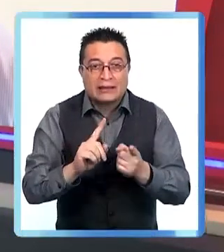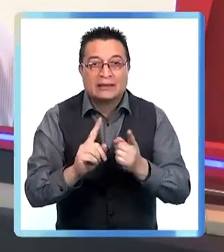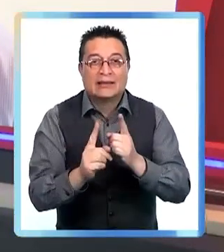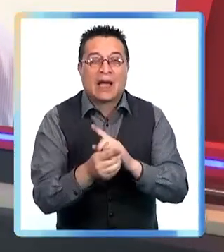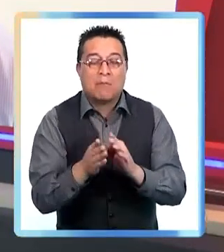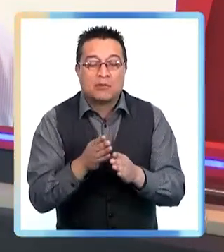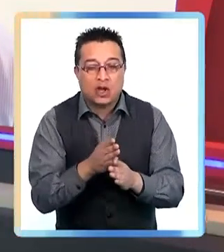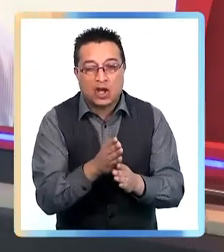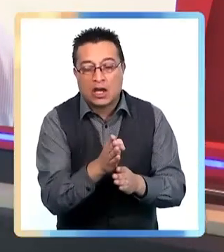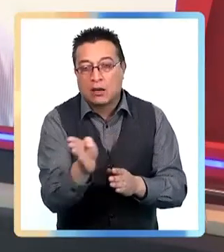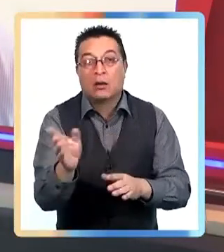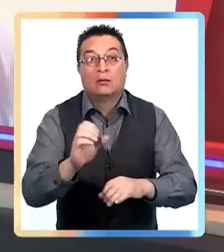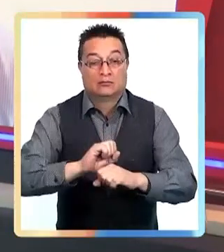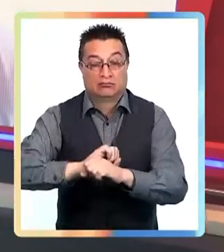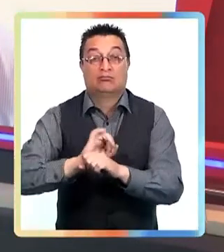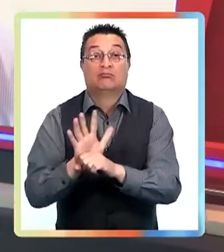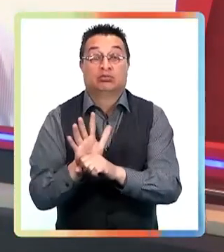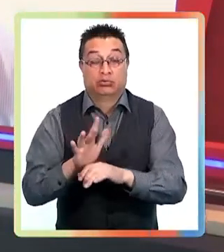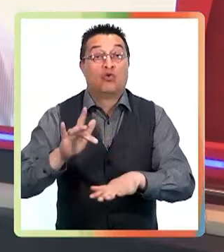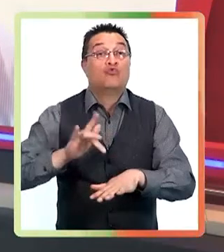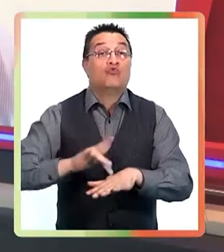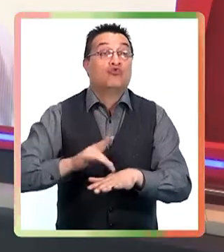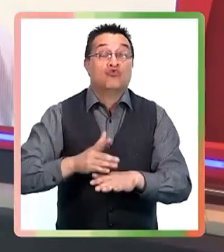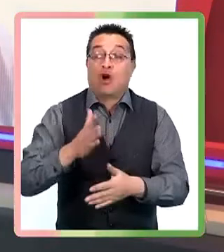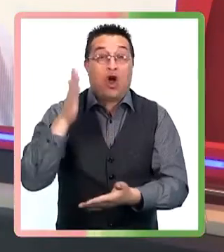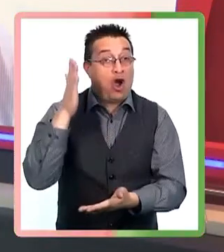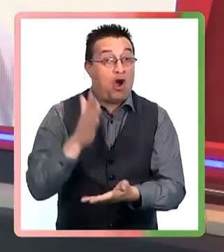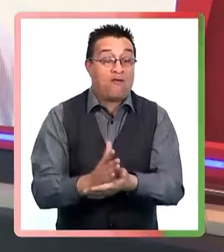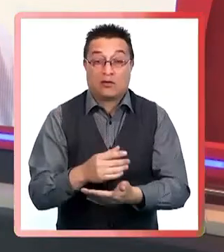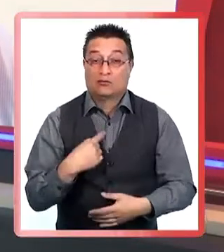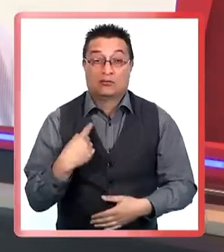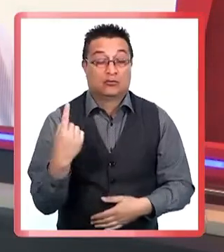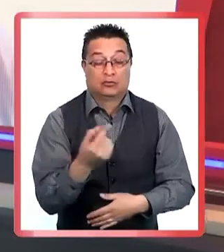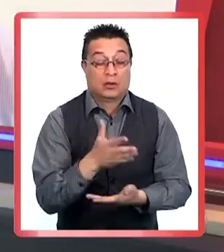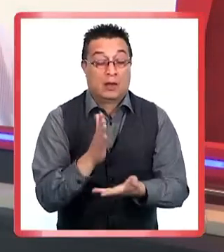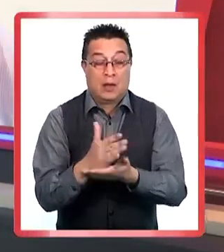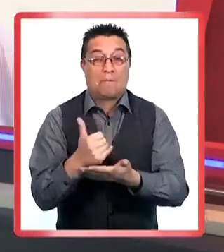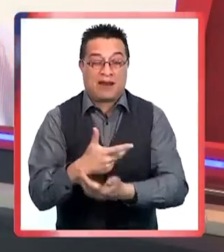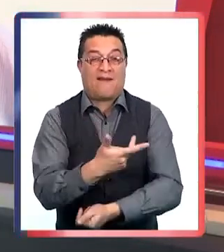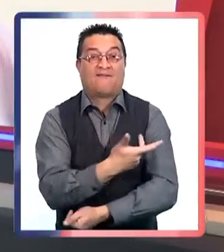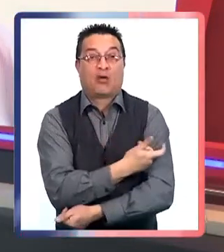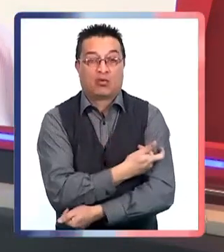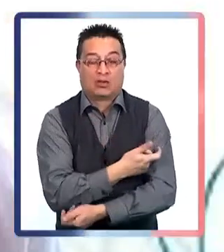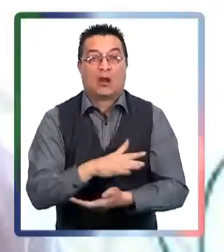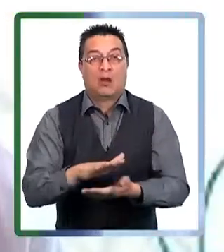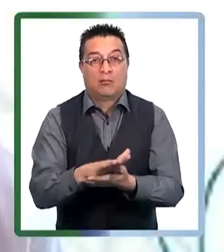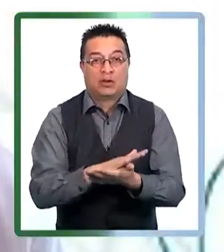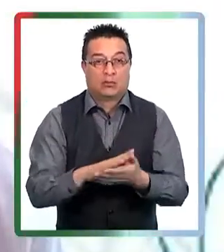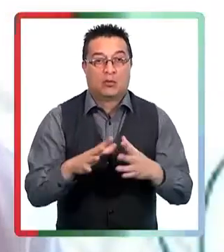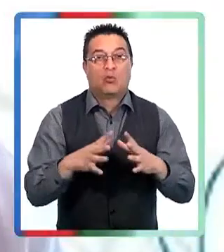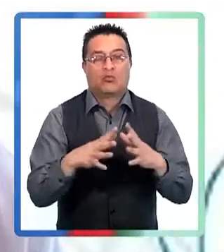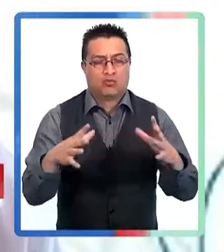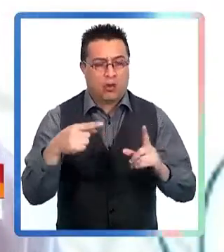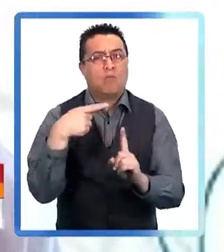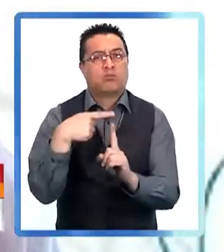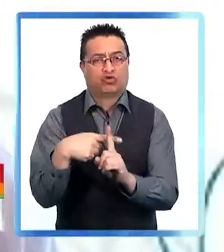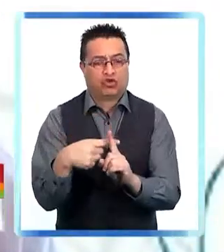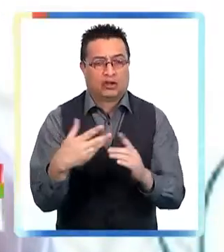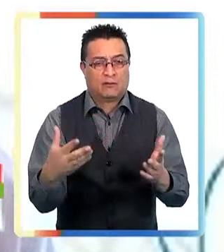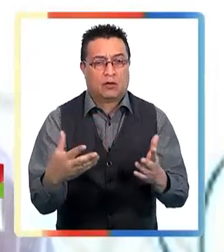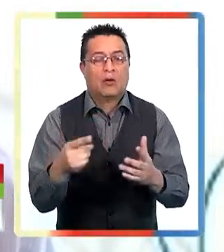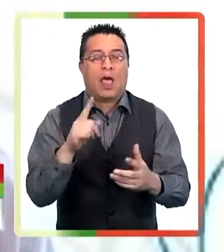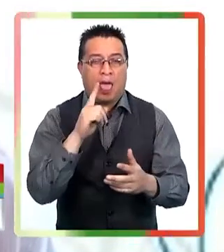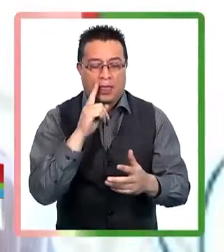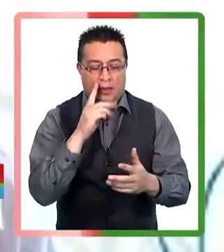dirección distinta a raíz de que la pandemia nos tensionó y nos obligó a este plan de vacunación, por ejemplo, que es tremendamente